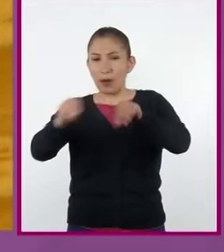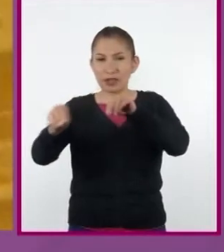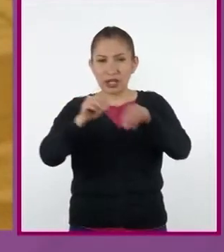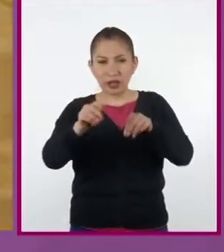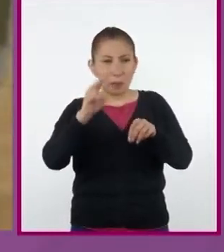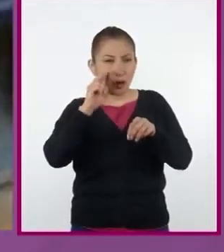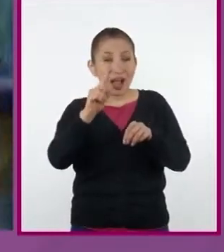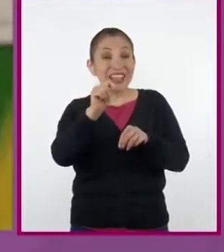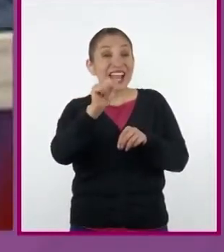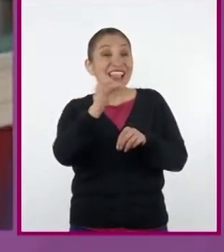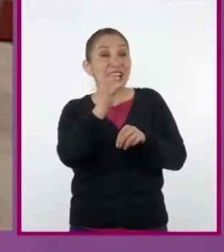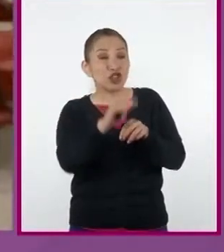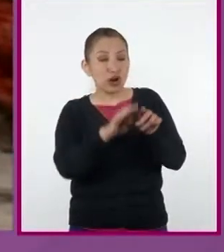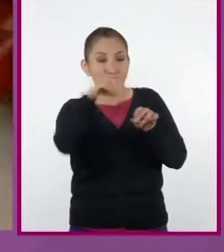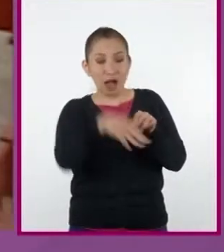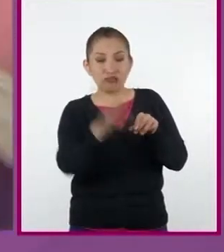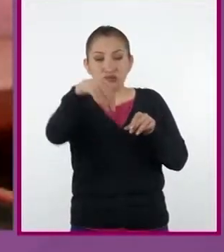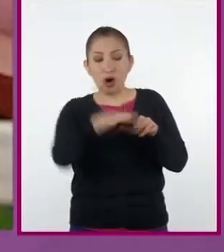pueden clasificar en